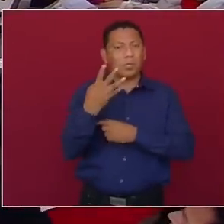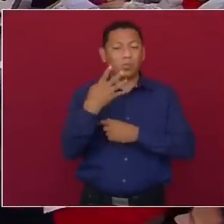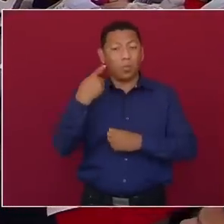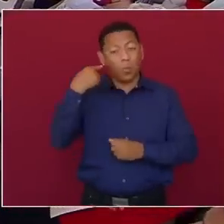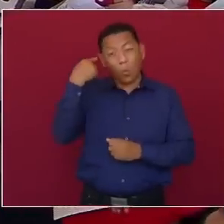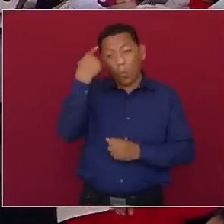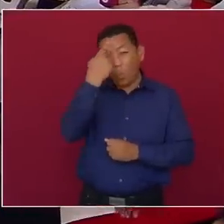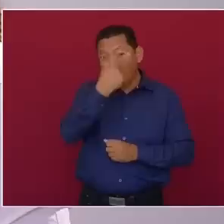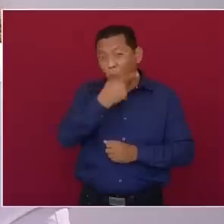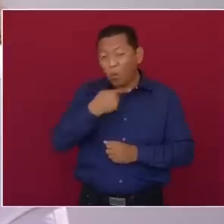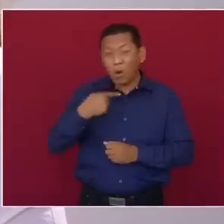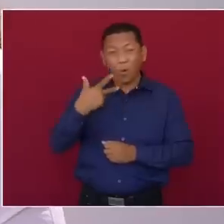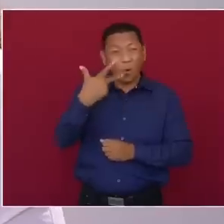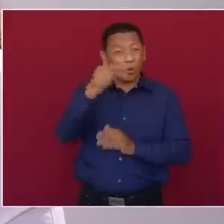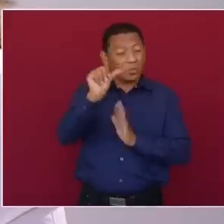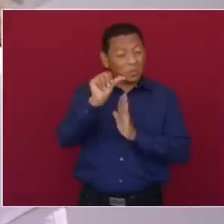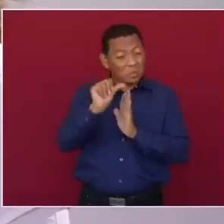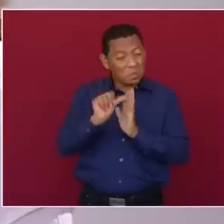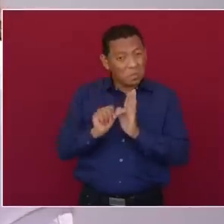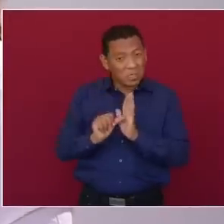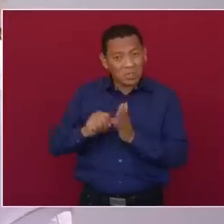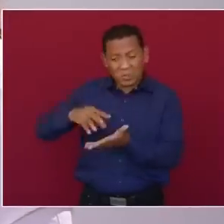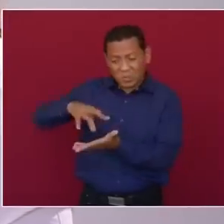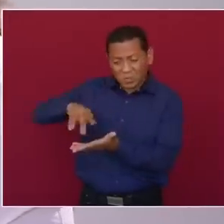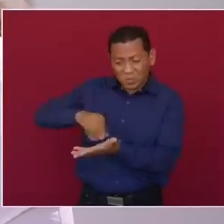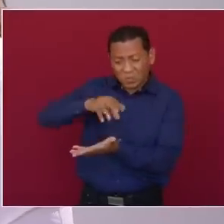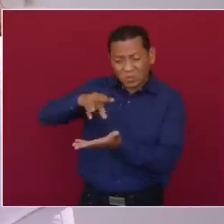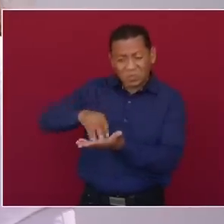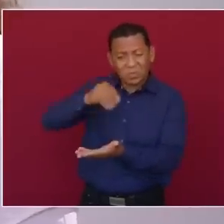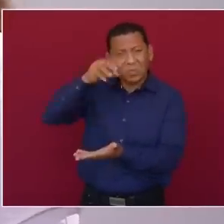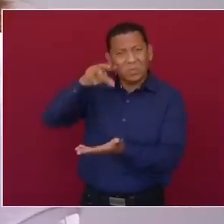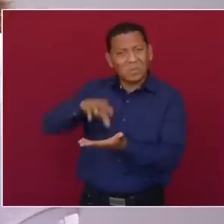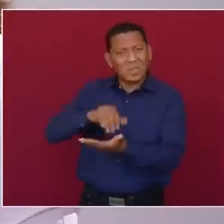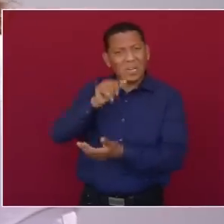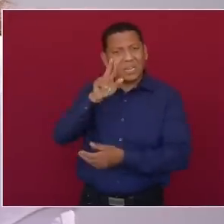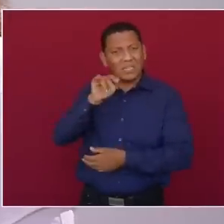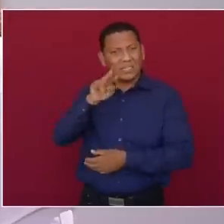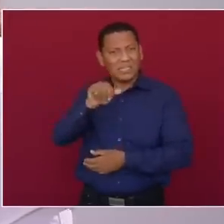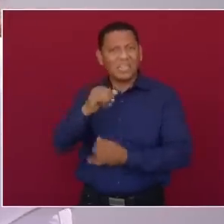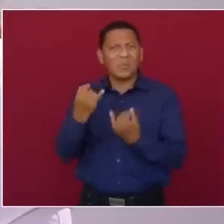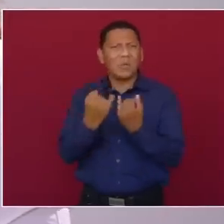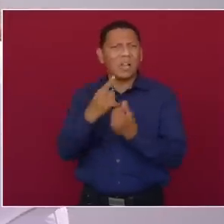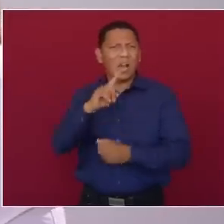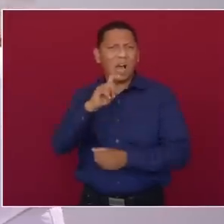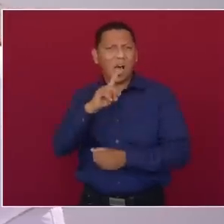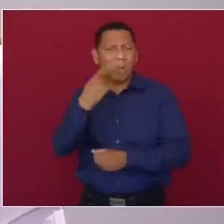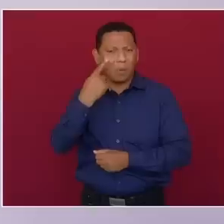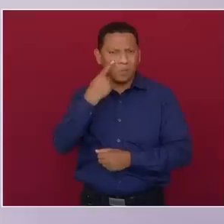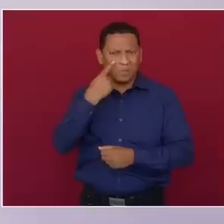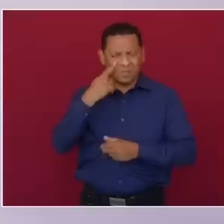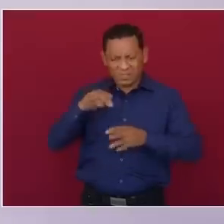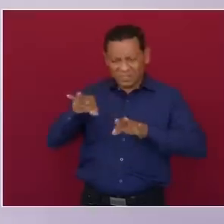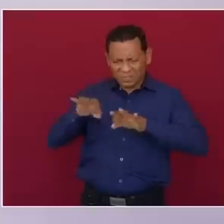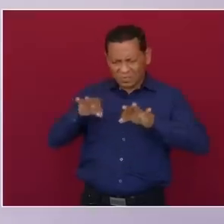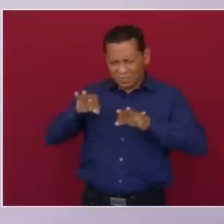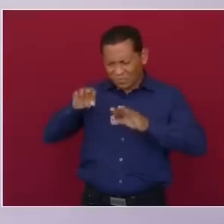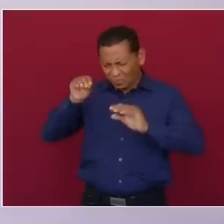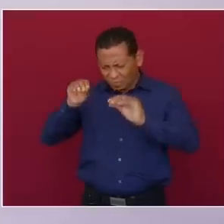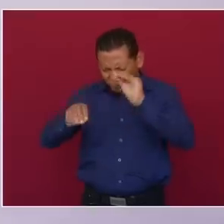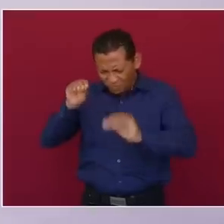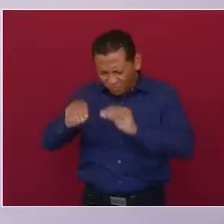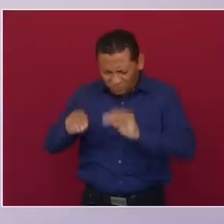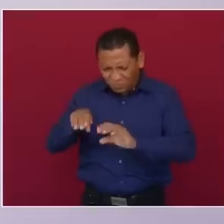horas durante casi 8 meses arena y agua. Por medio de un desarrollo de ingeniería hidráulica,